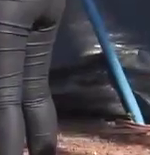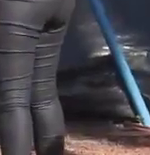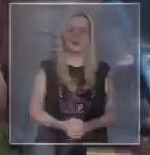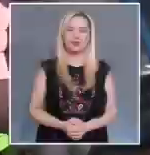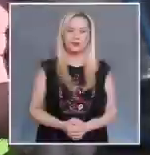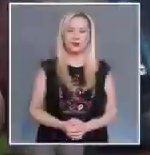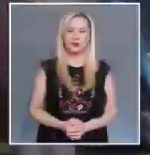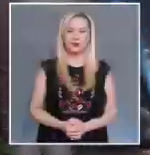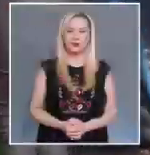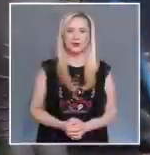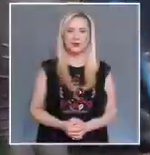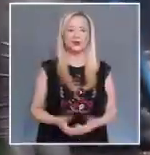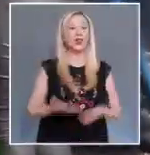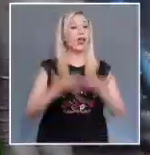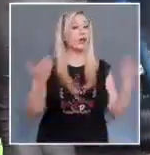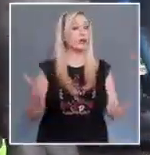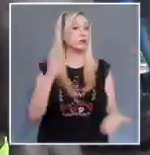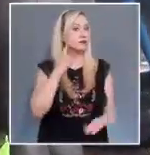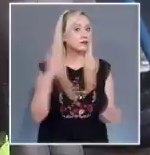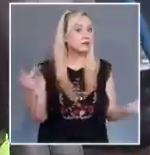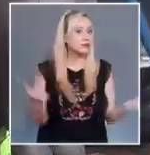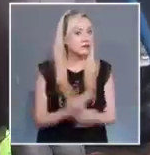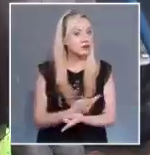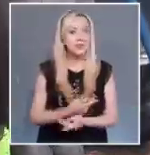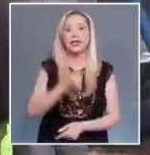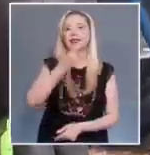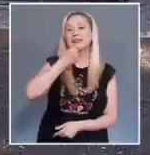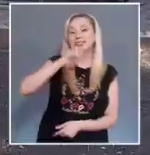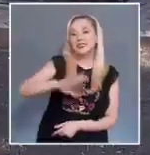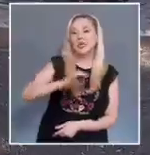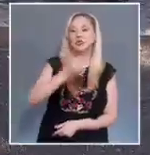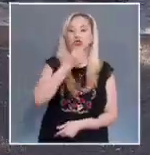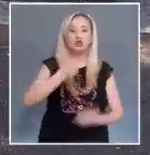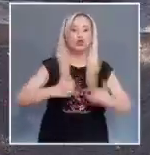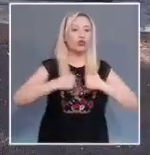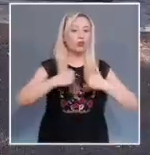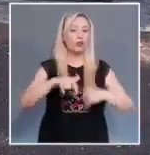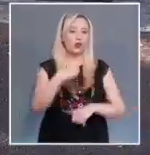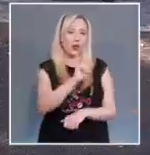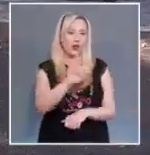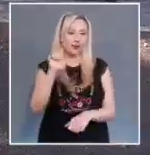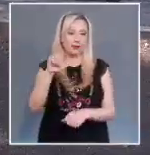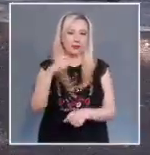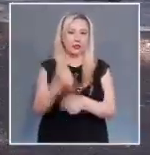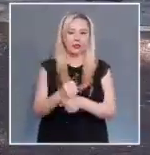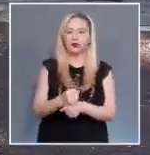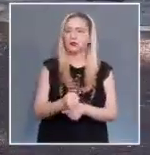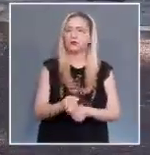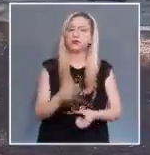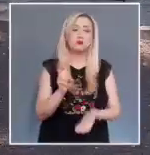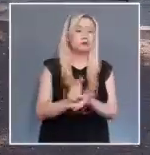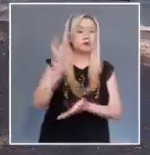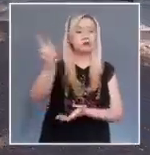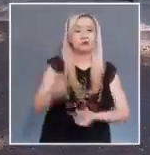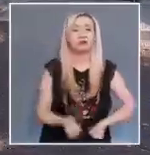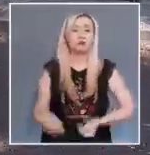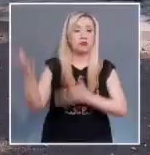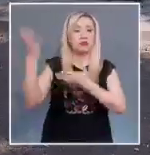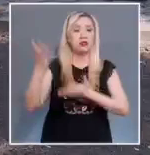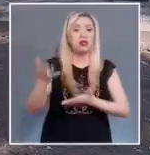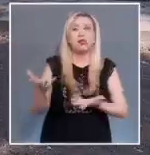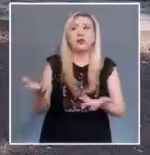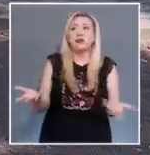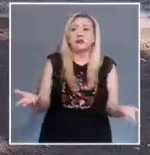Al regresar, niñas, niños y adolescentes repatriados enfrentan obstáculos para su reincorporación al